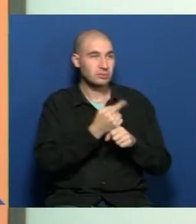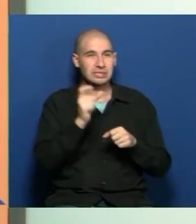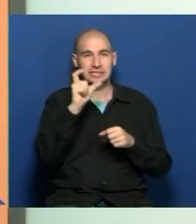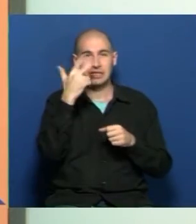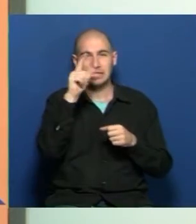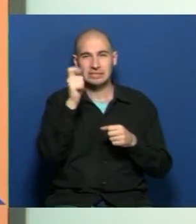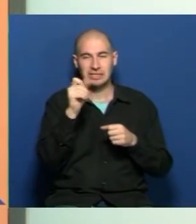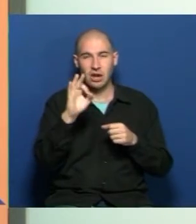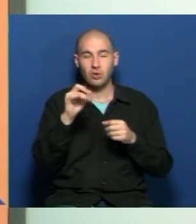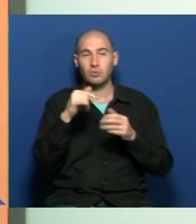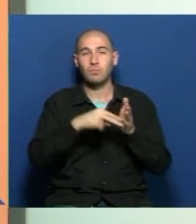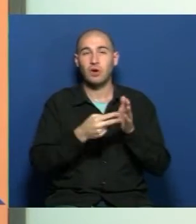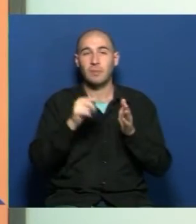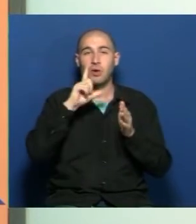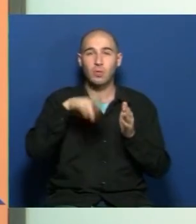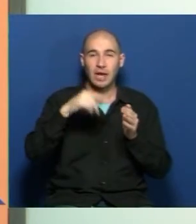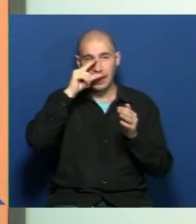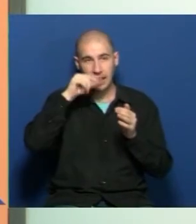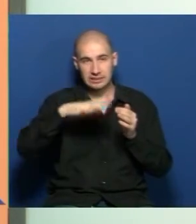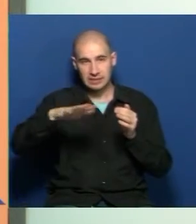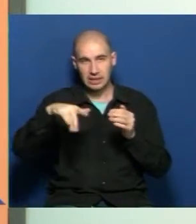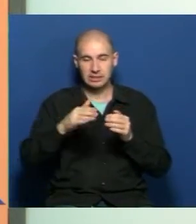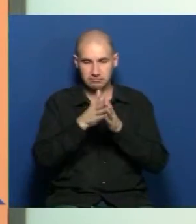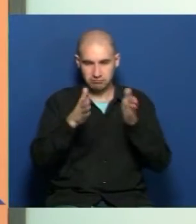Challao, en la zona en conflicto que está en Luján y Las Heras,